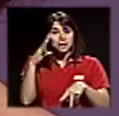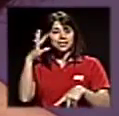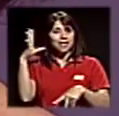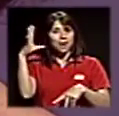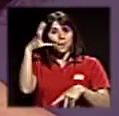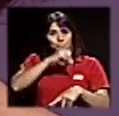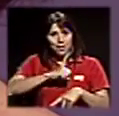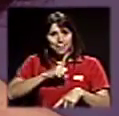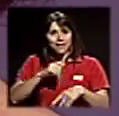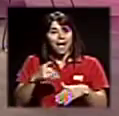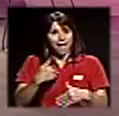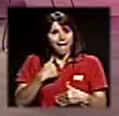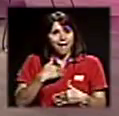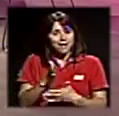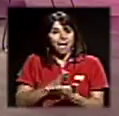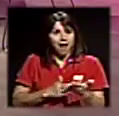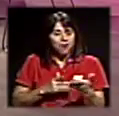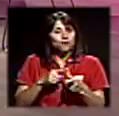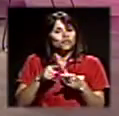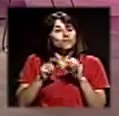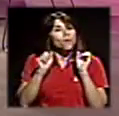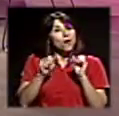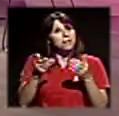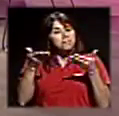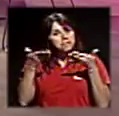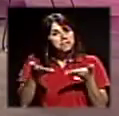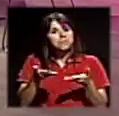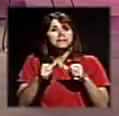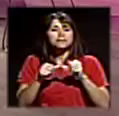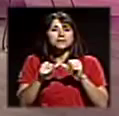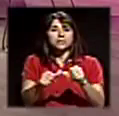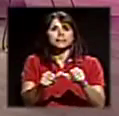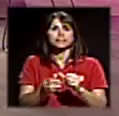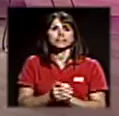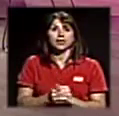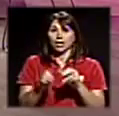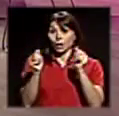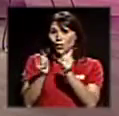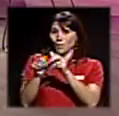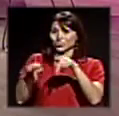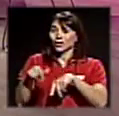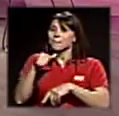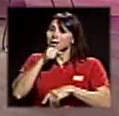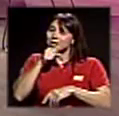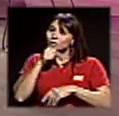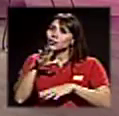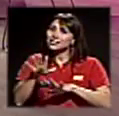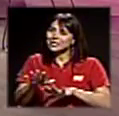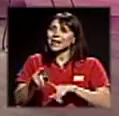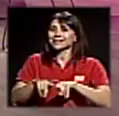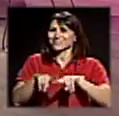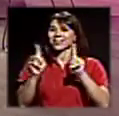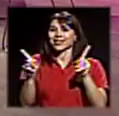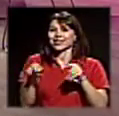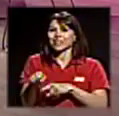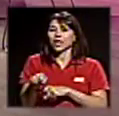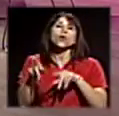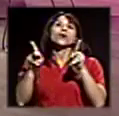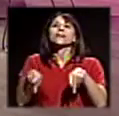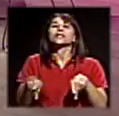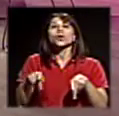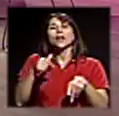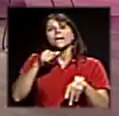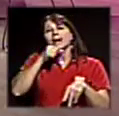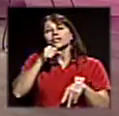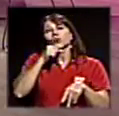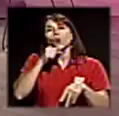ahí y está la puerta abierta, ¿verdad? Es como, ya con las personas mayores sí es un poco diferente, ¿verdad? Una persona mayor que comete un